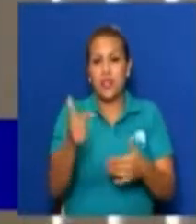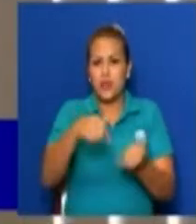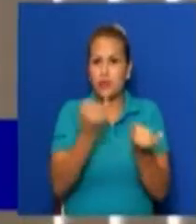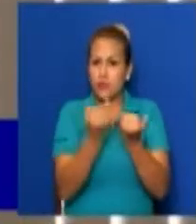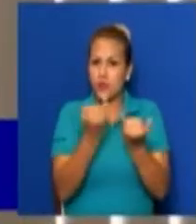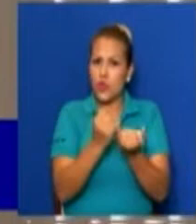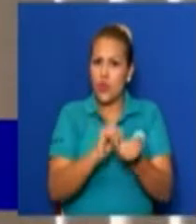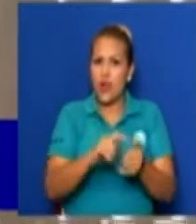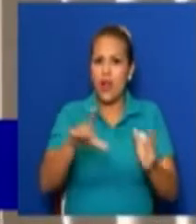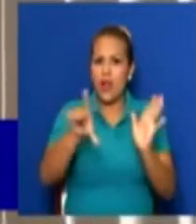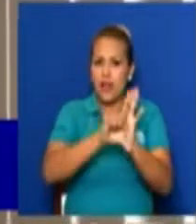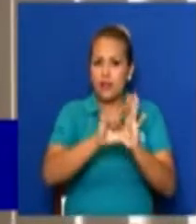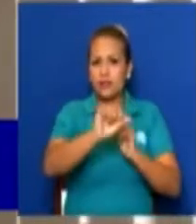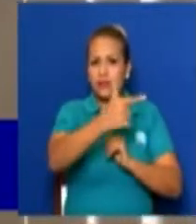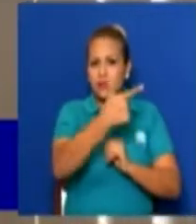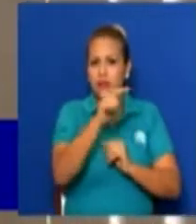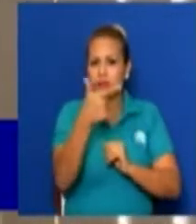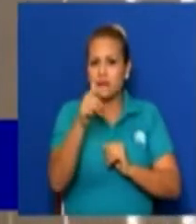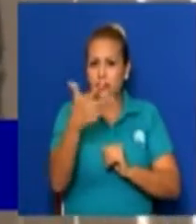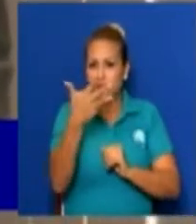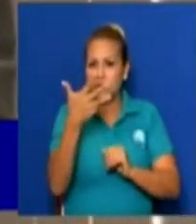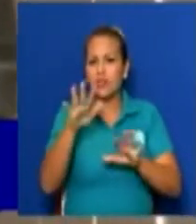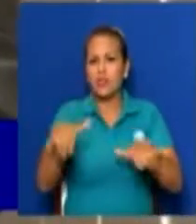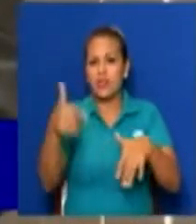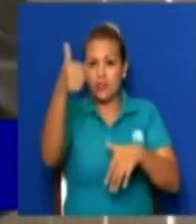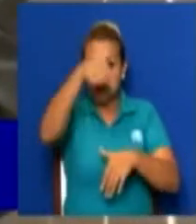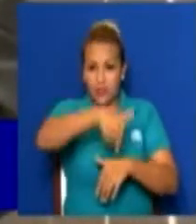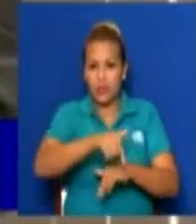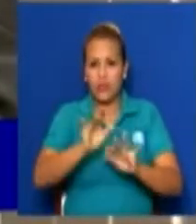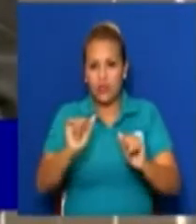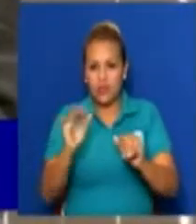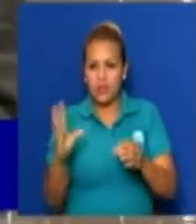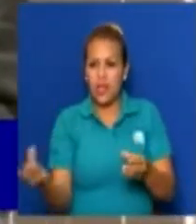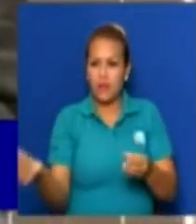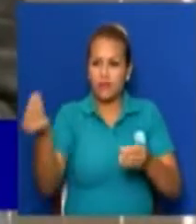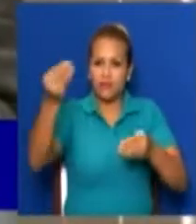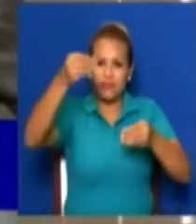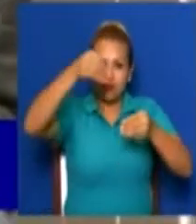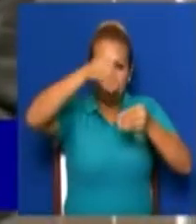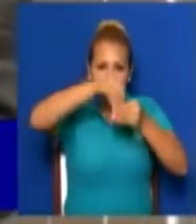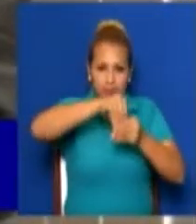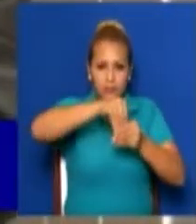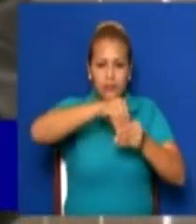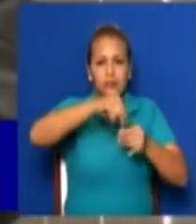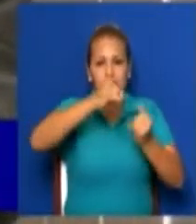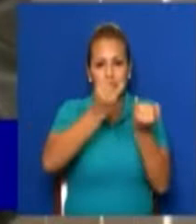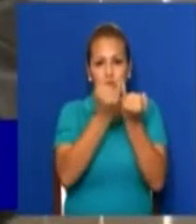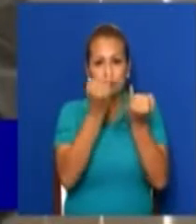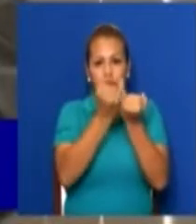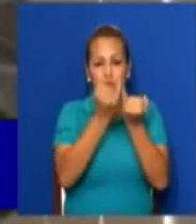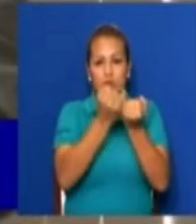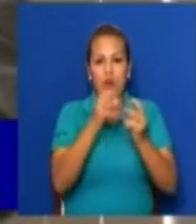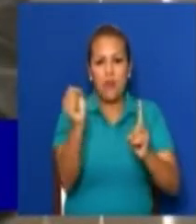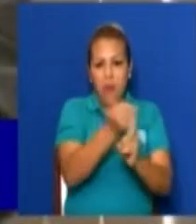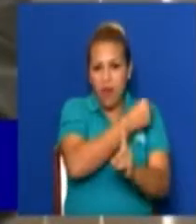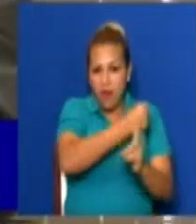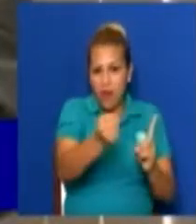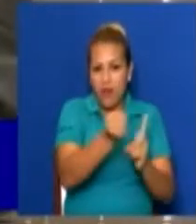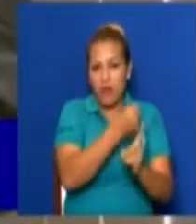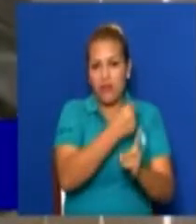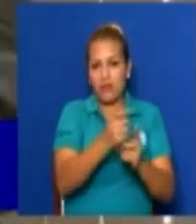779, que ha sido asociada a violencia intrafamiliar. Sí, la